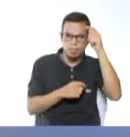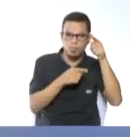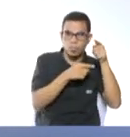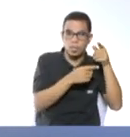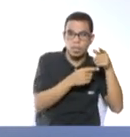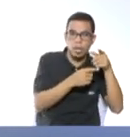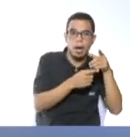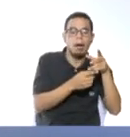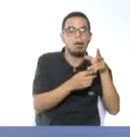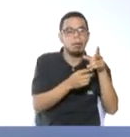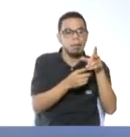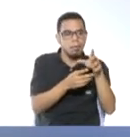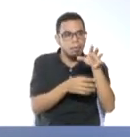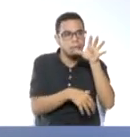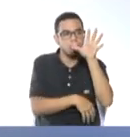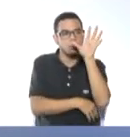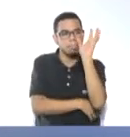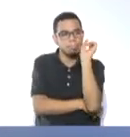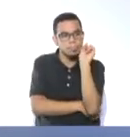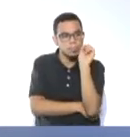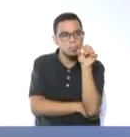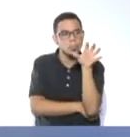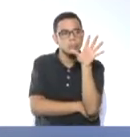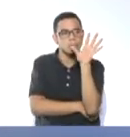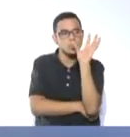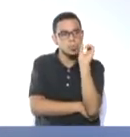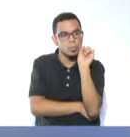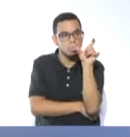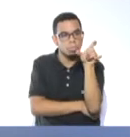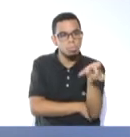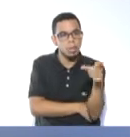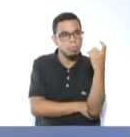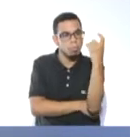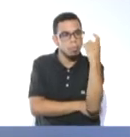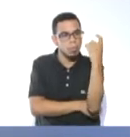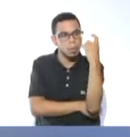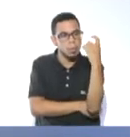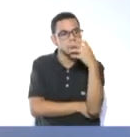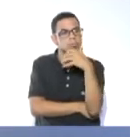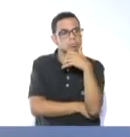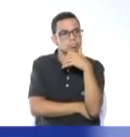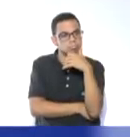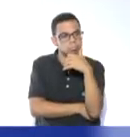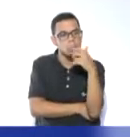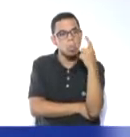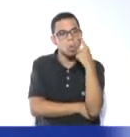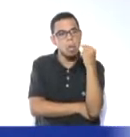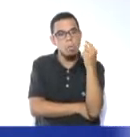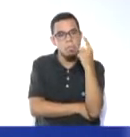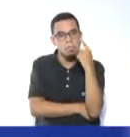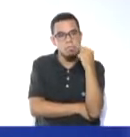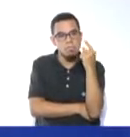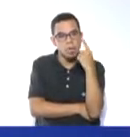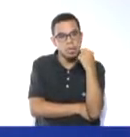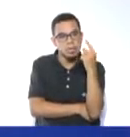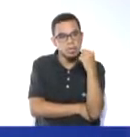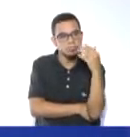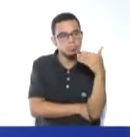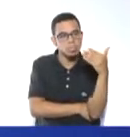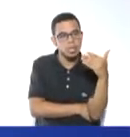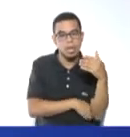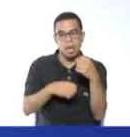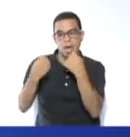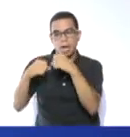el conjunto de preceptos dados por una experiencia consumada. Teoría sin práctica es